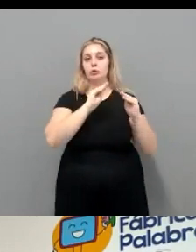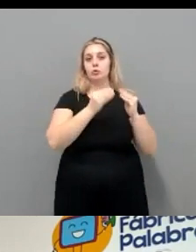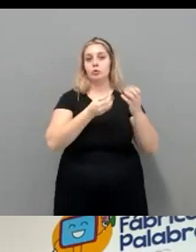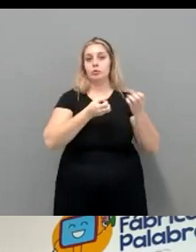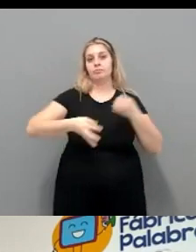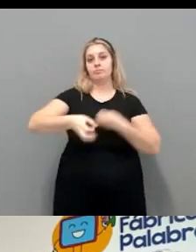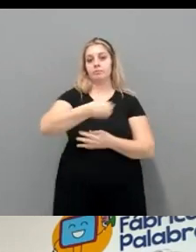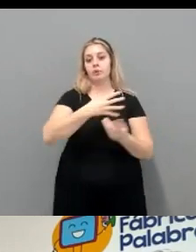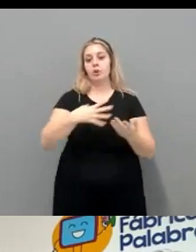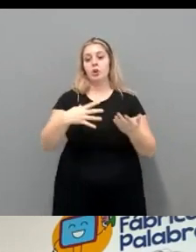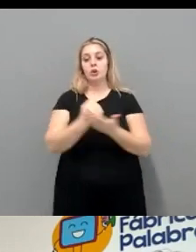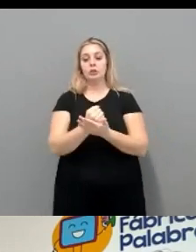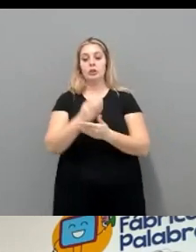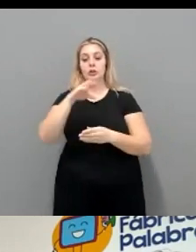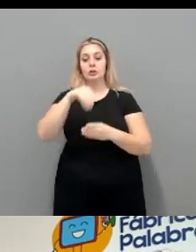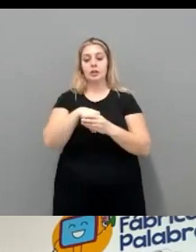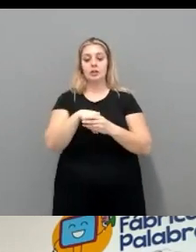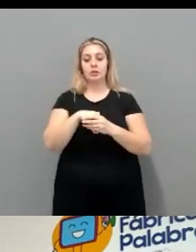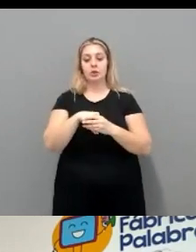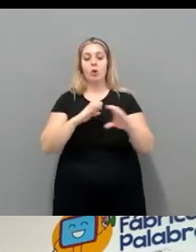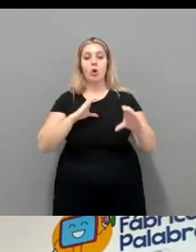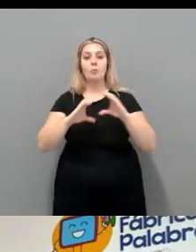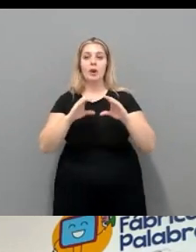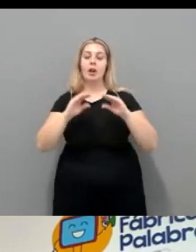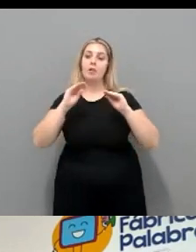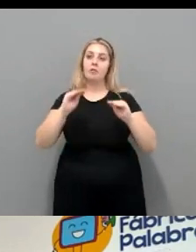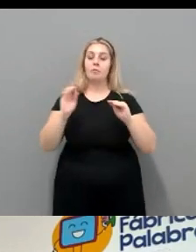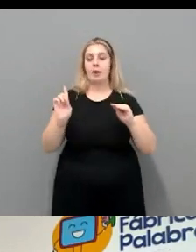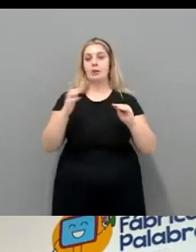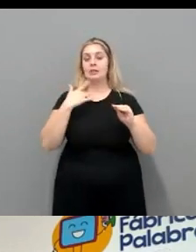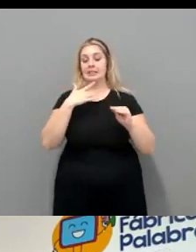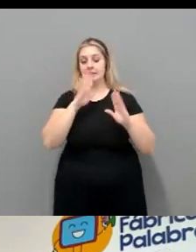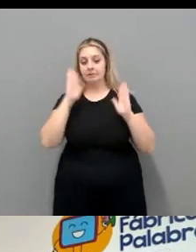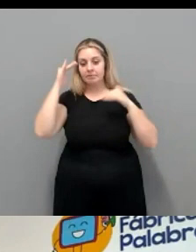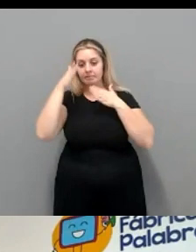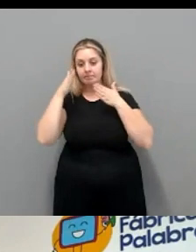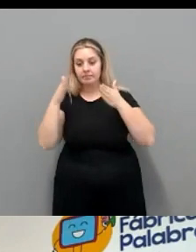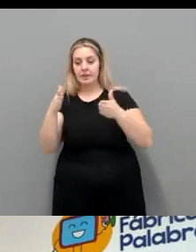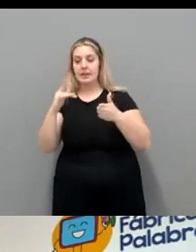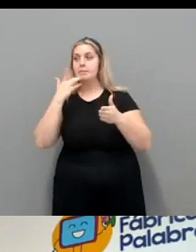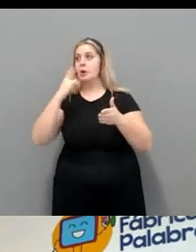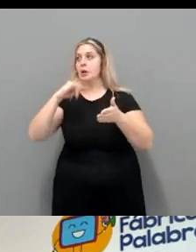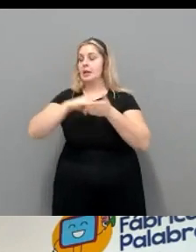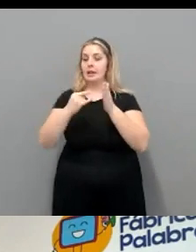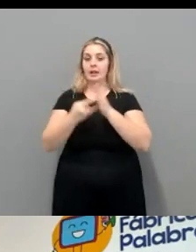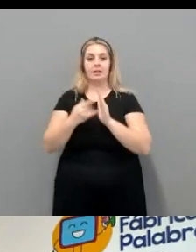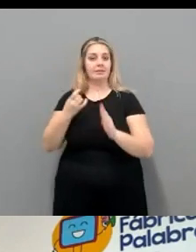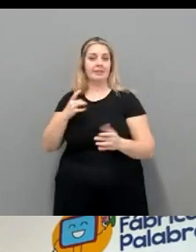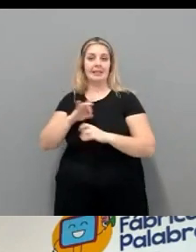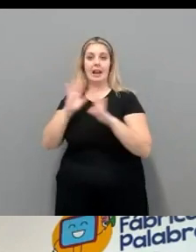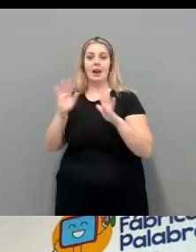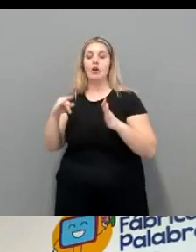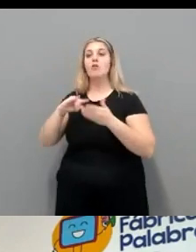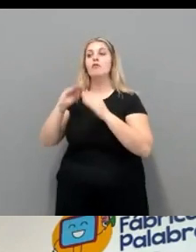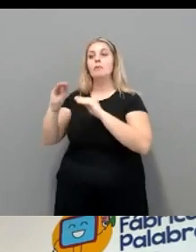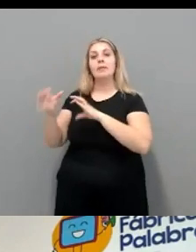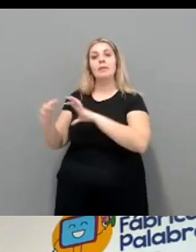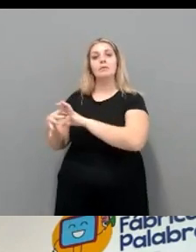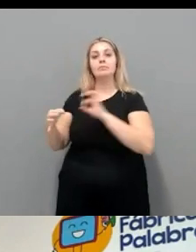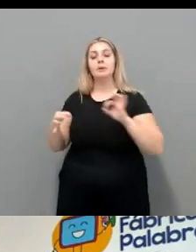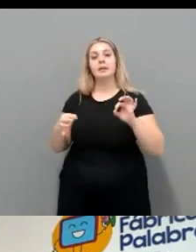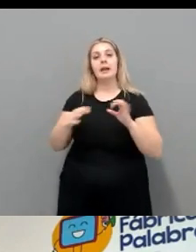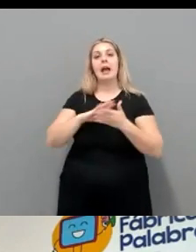todos deben o deberían formar en comunicación. Creo que si nos fijamos en un ingeniero, se ve claro que su formación no es adecuada para